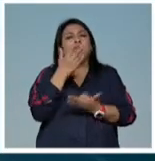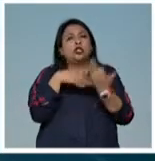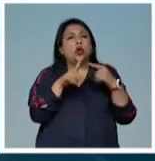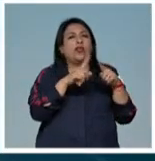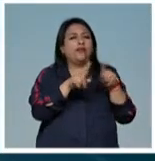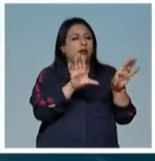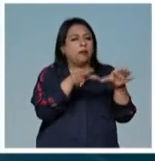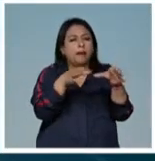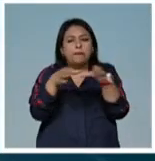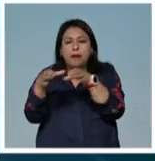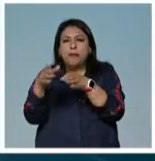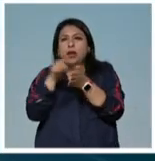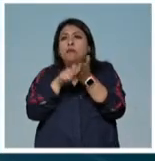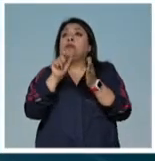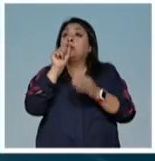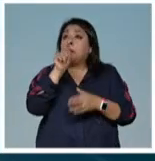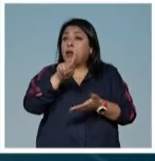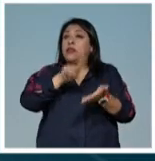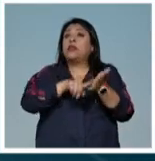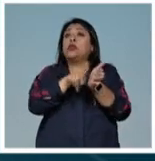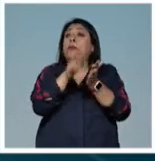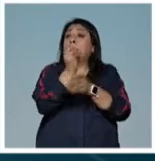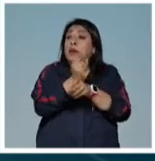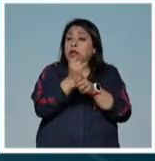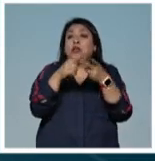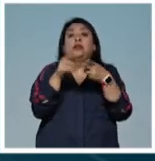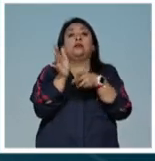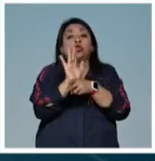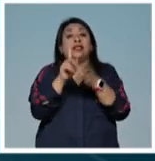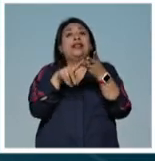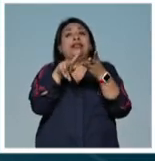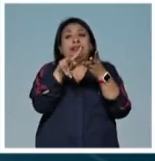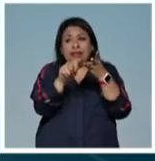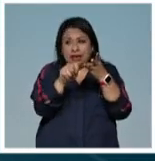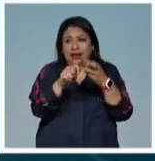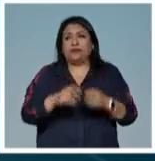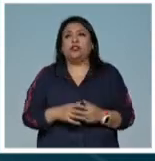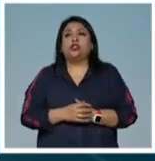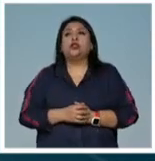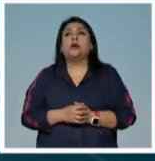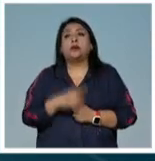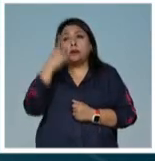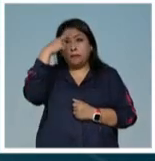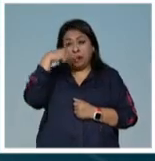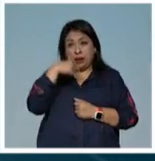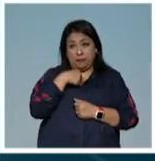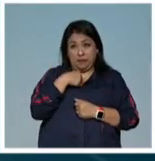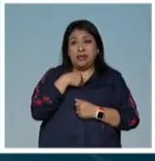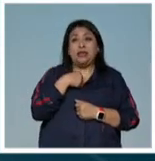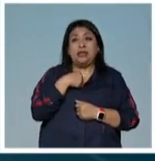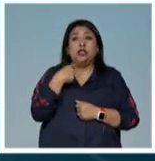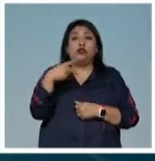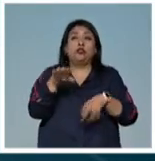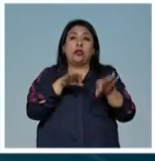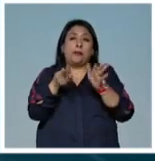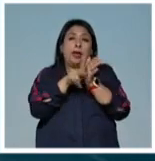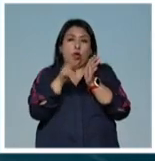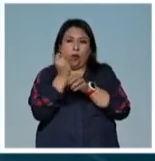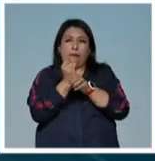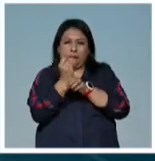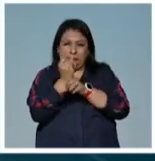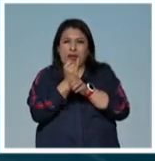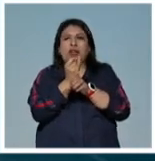géneros literarios, incluidos el periodismo, cine y televisión. Para mí sus trabajos periodísticos,